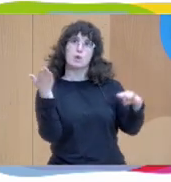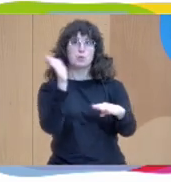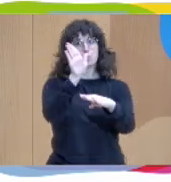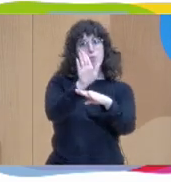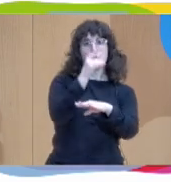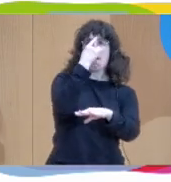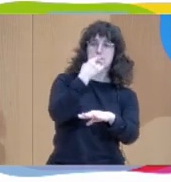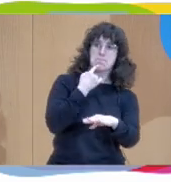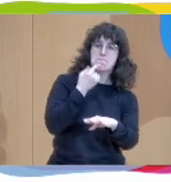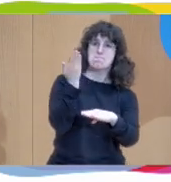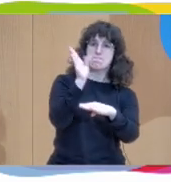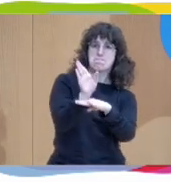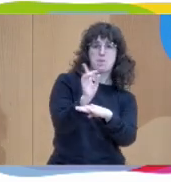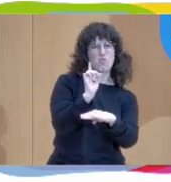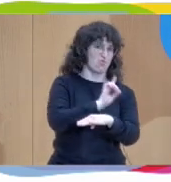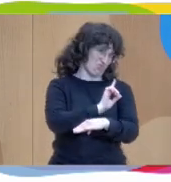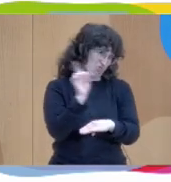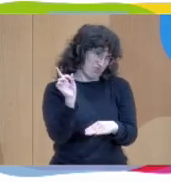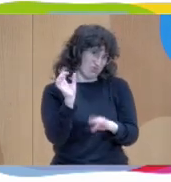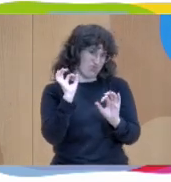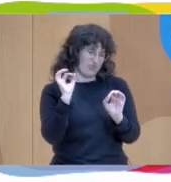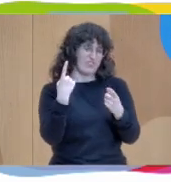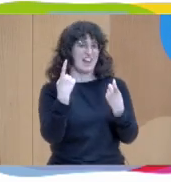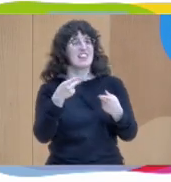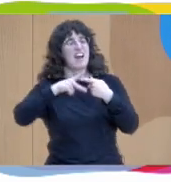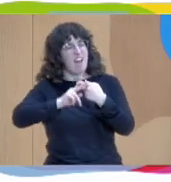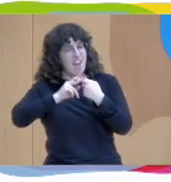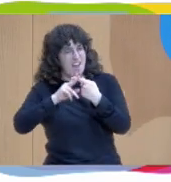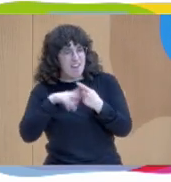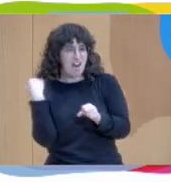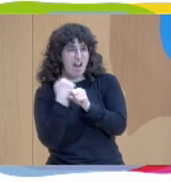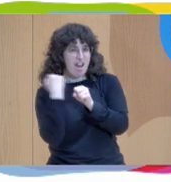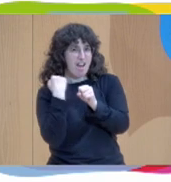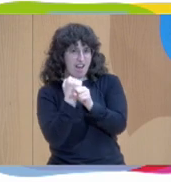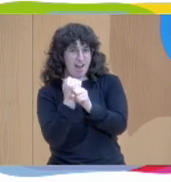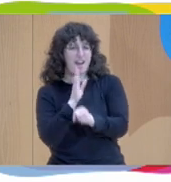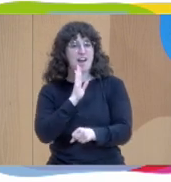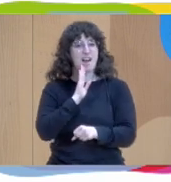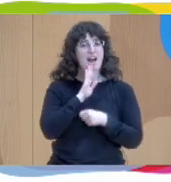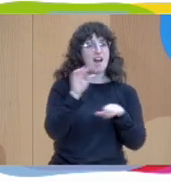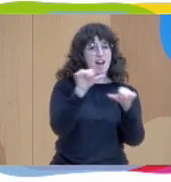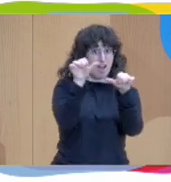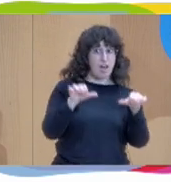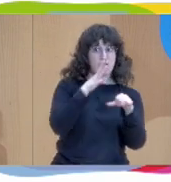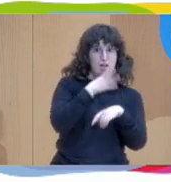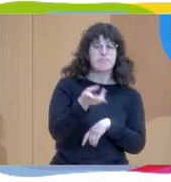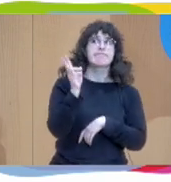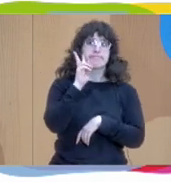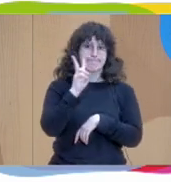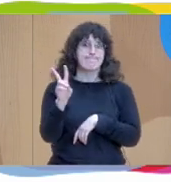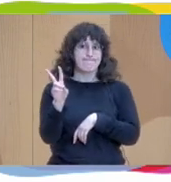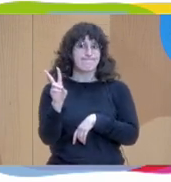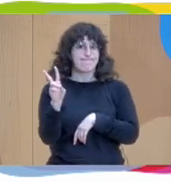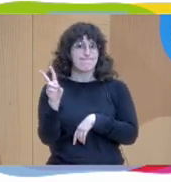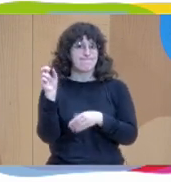eh tener herramientas para para trabajar esta eh